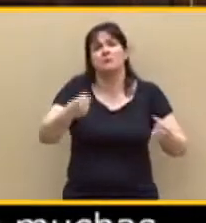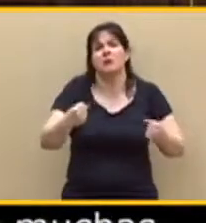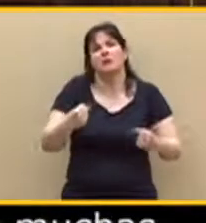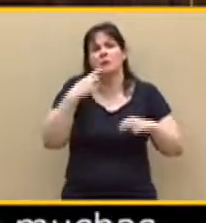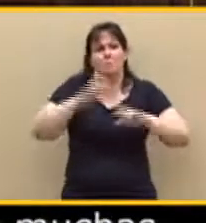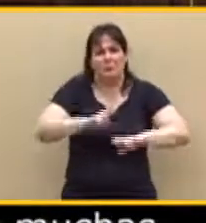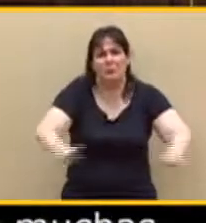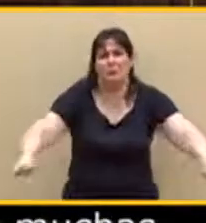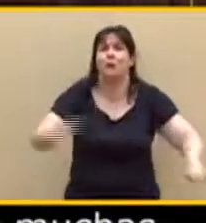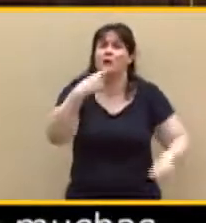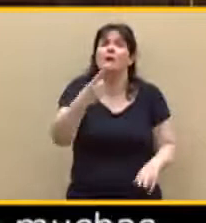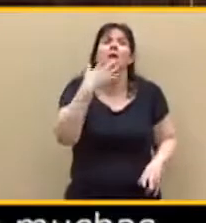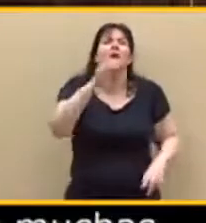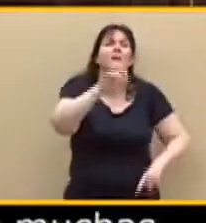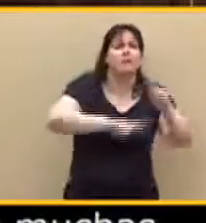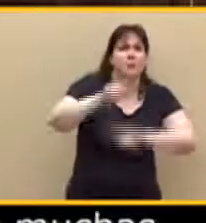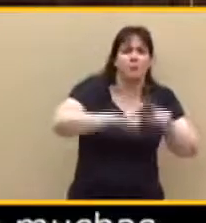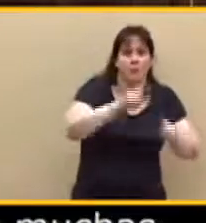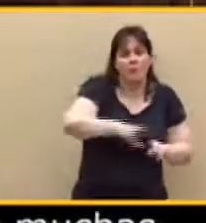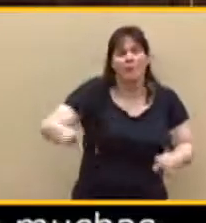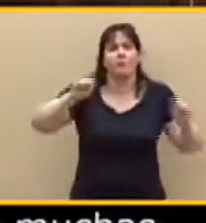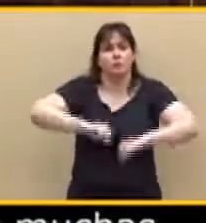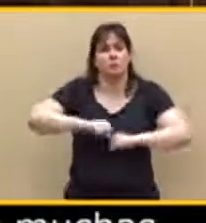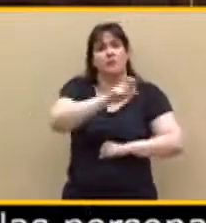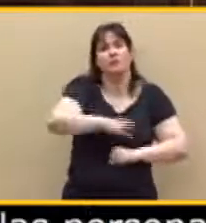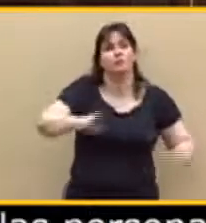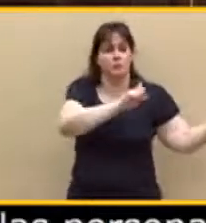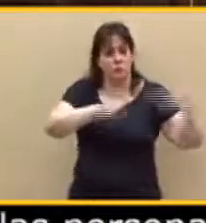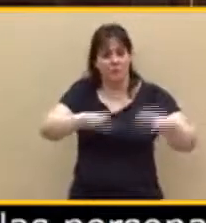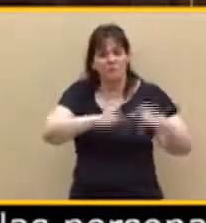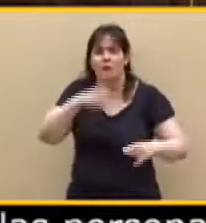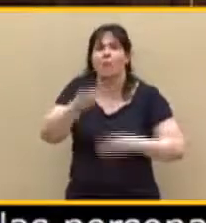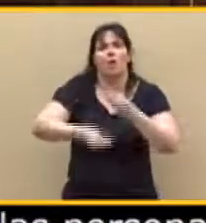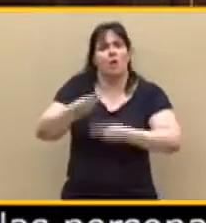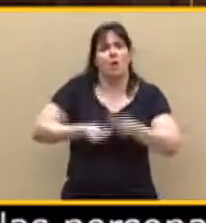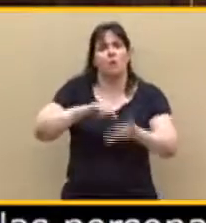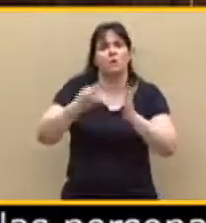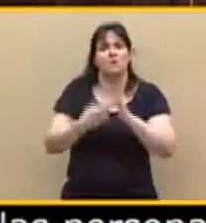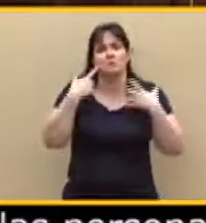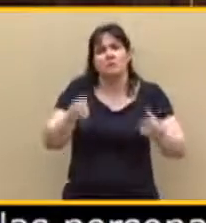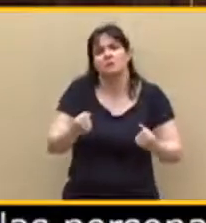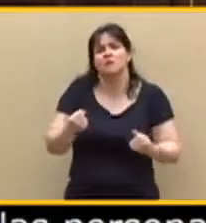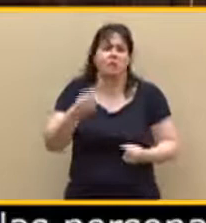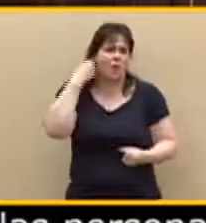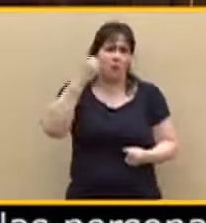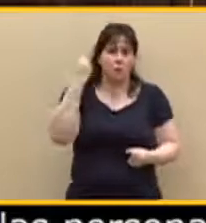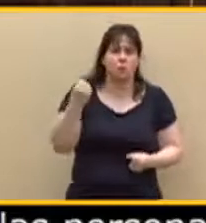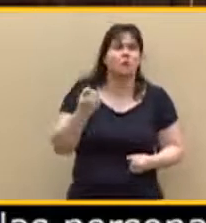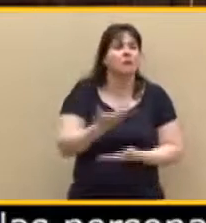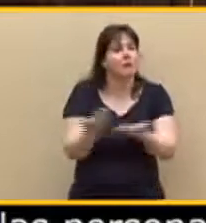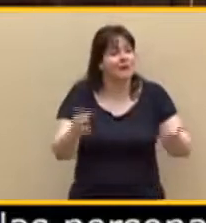las personas mayores o las personas migrantes que usan el sistema sanitario de forma abusiva. Señorías, ustedes... silencio, por